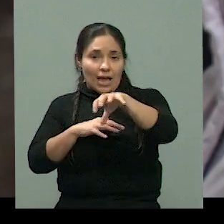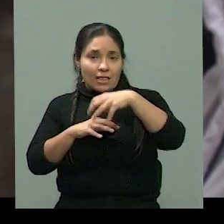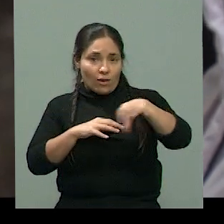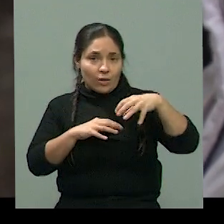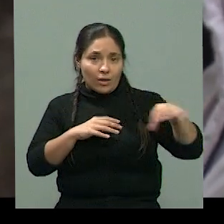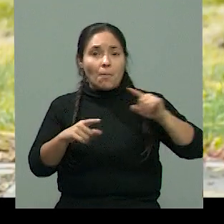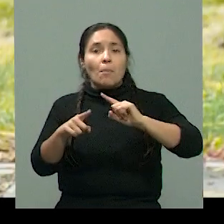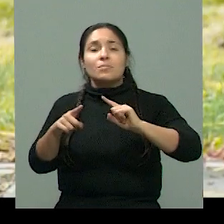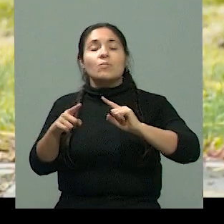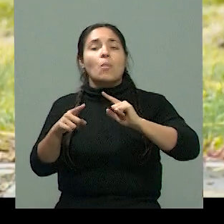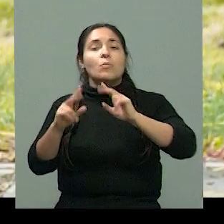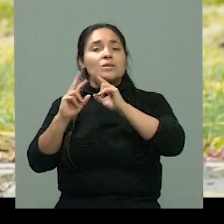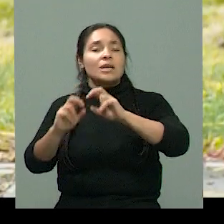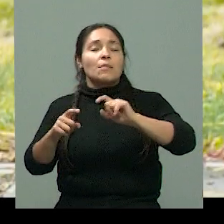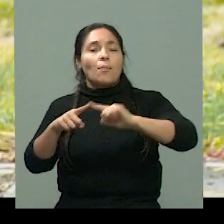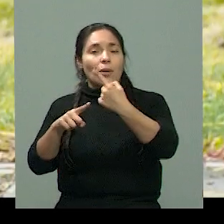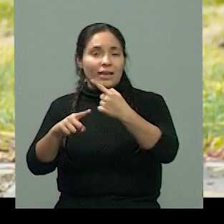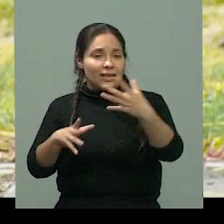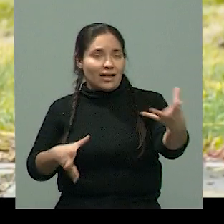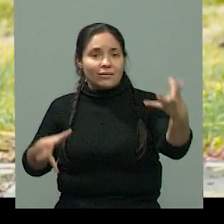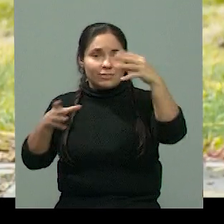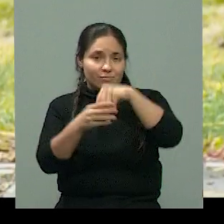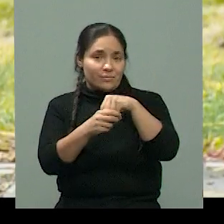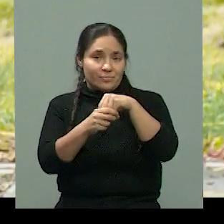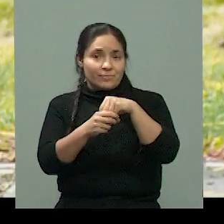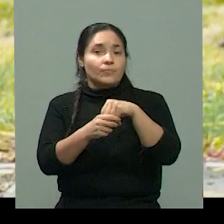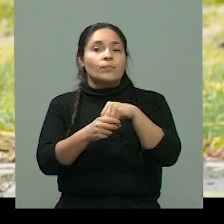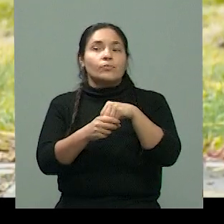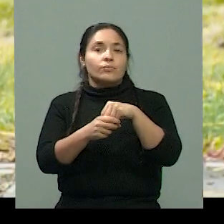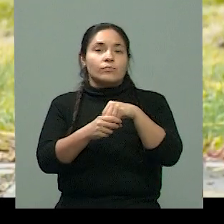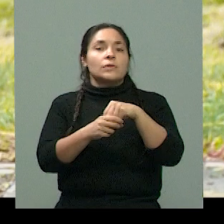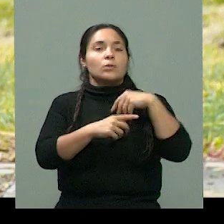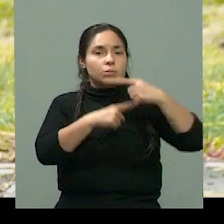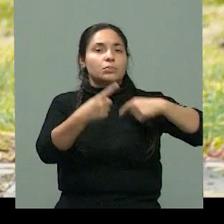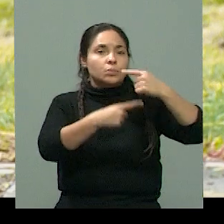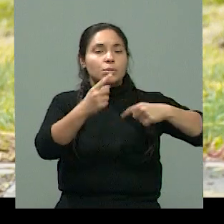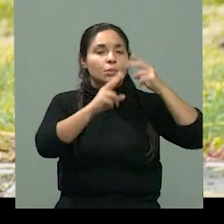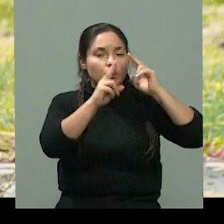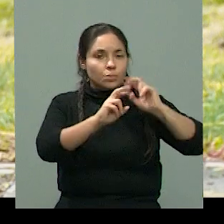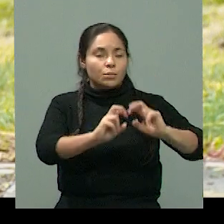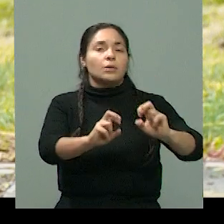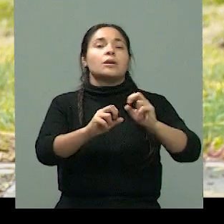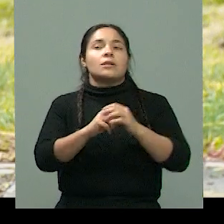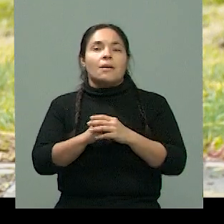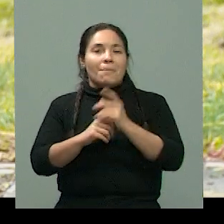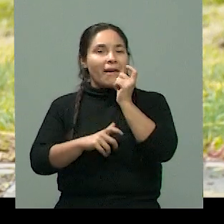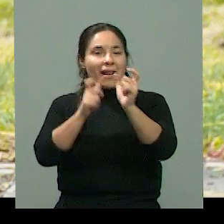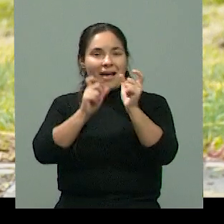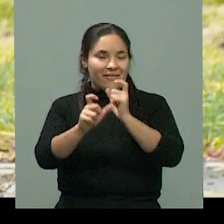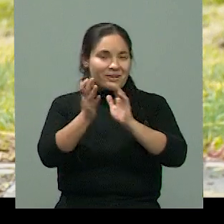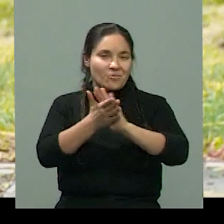la ciencia política. Están en constante revisión, siempre aparecen palabras